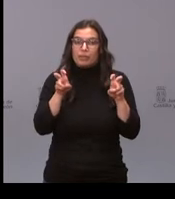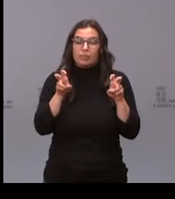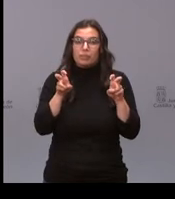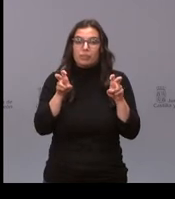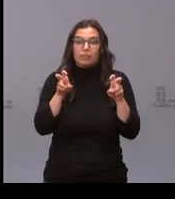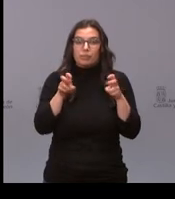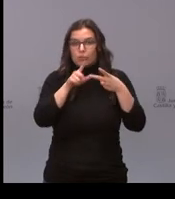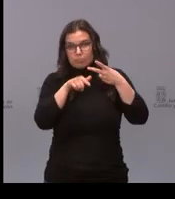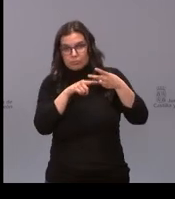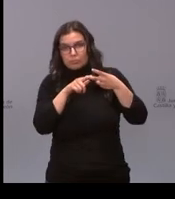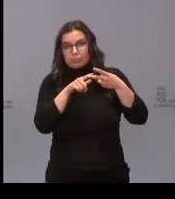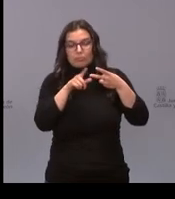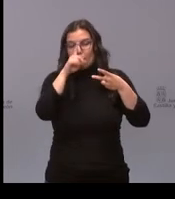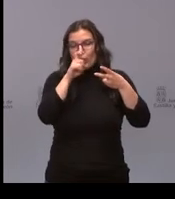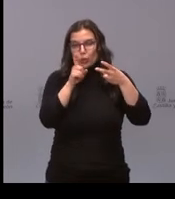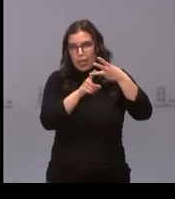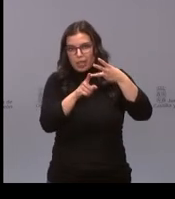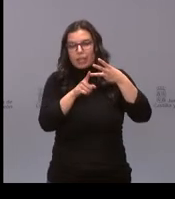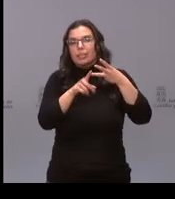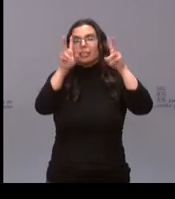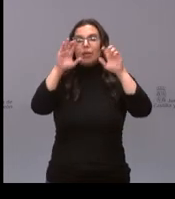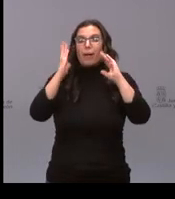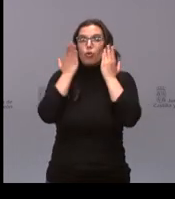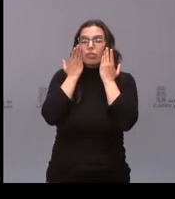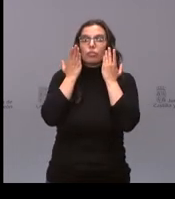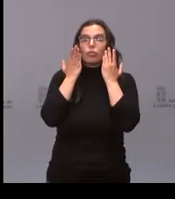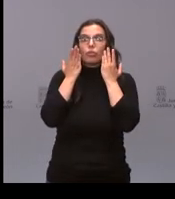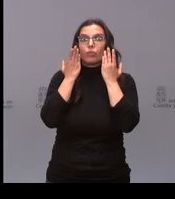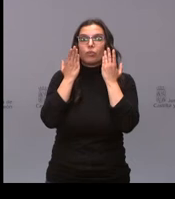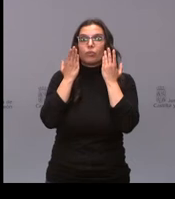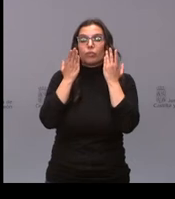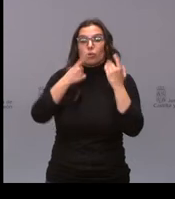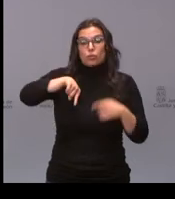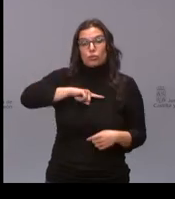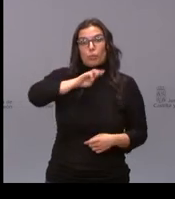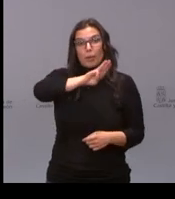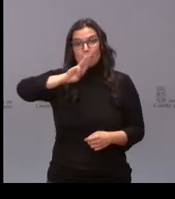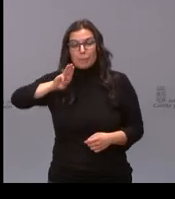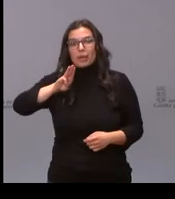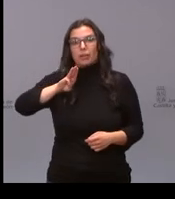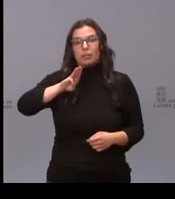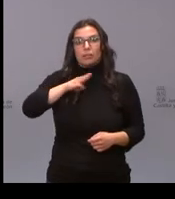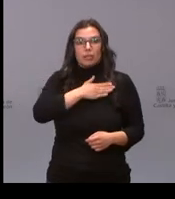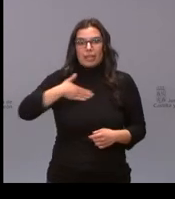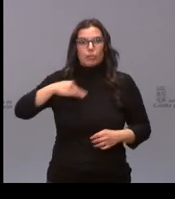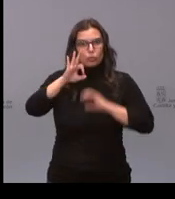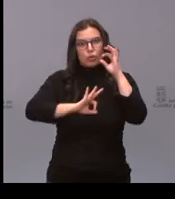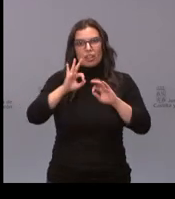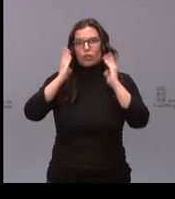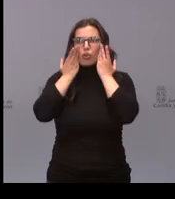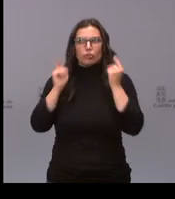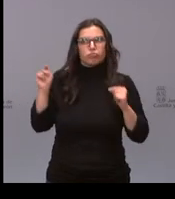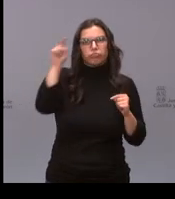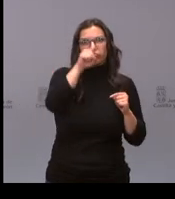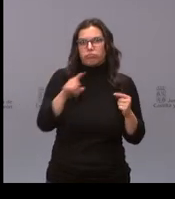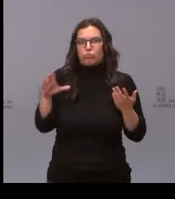voy por la tercera, que es de la que me acuerdo. Respecto al Congreso, la intención del Partido Popular es de celebrar los congresos. Eso